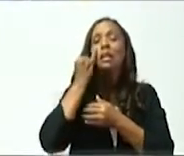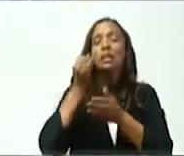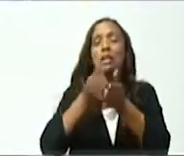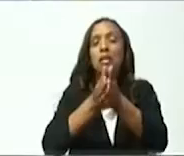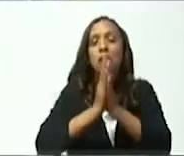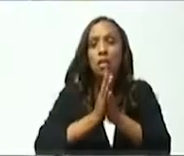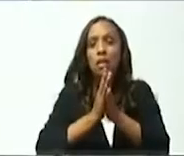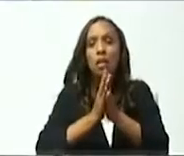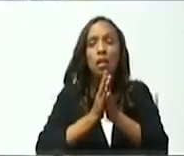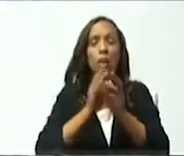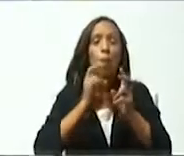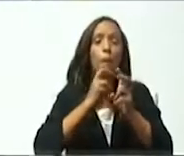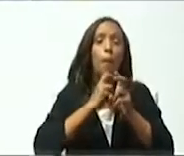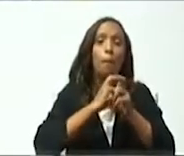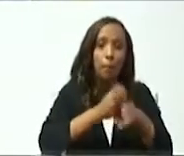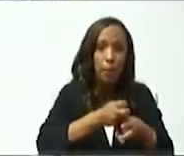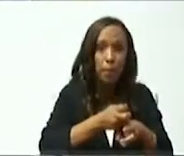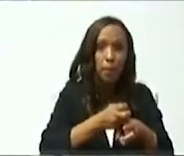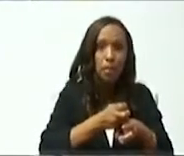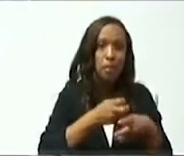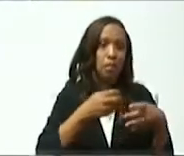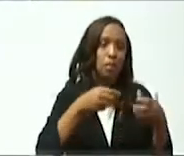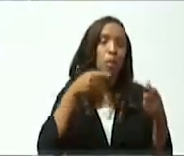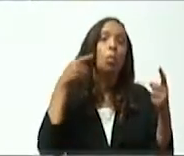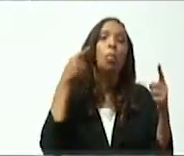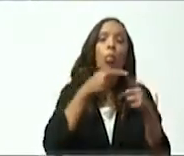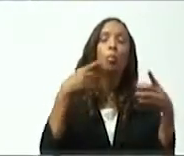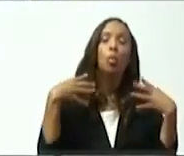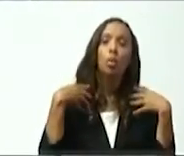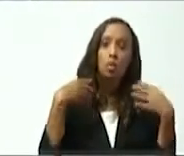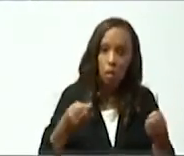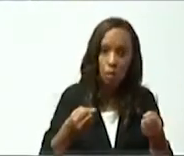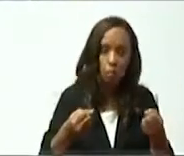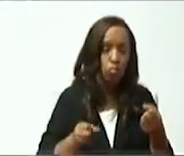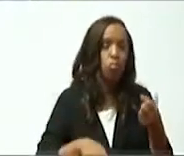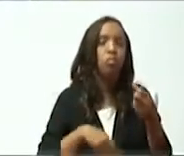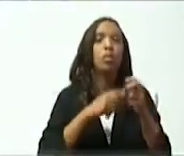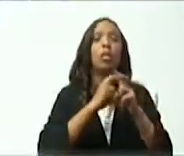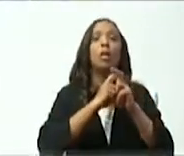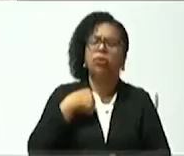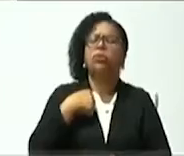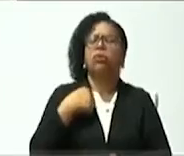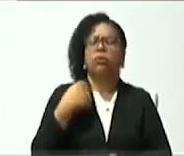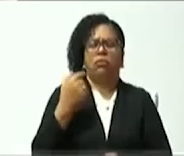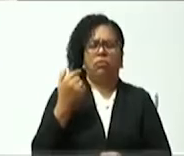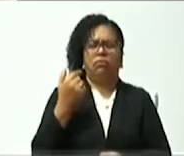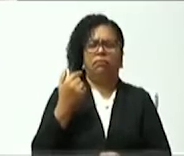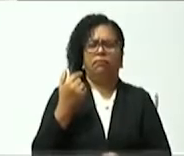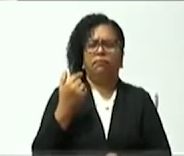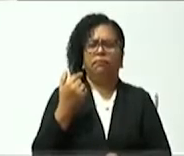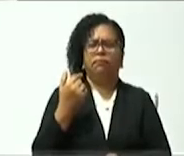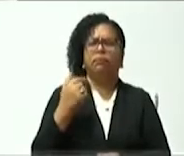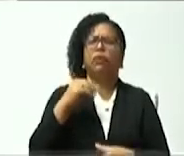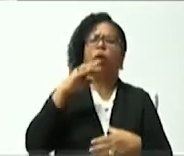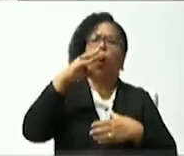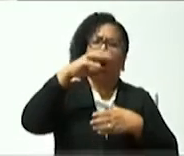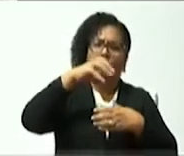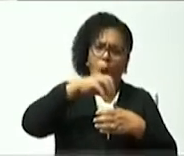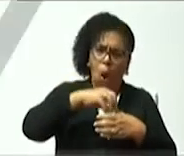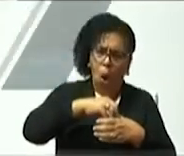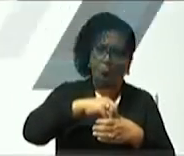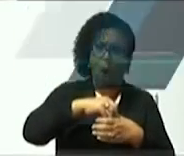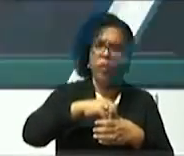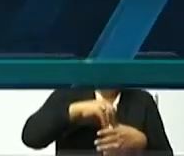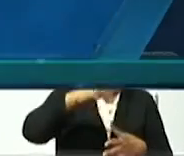ayudar a esas familias en la república dominicana que ha perdido sus empleos que ha incrementado la comida que este país tiene un